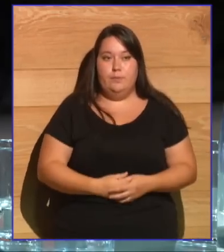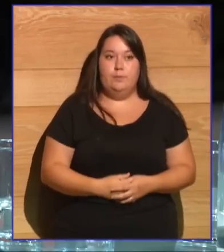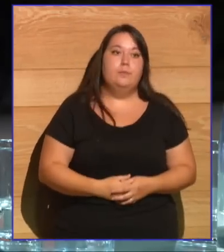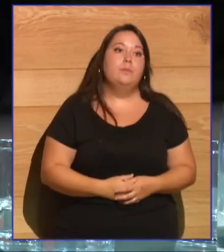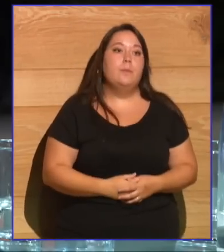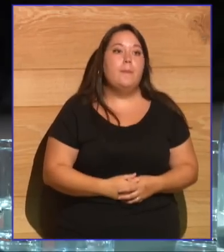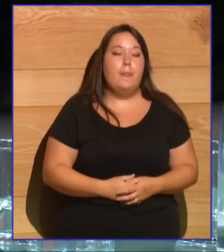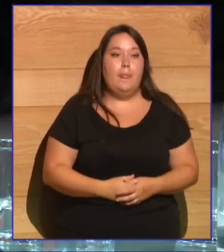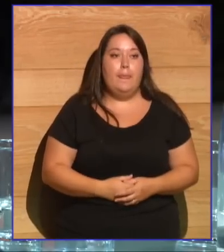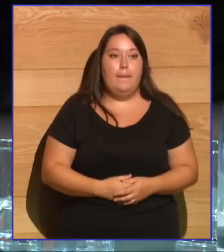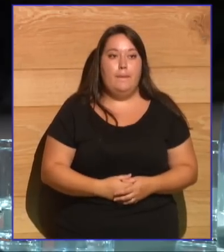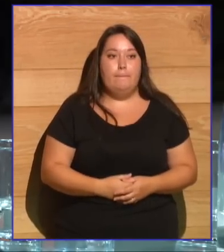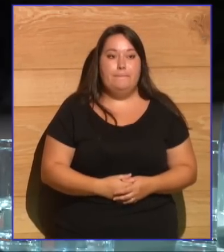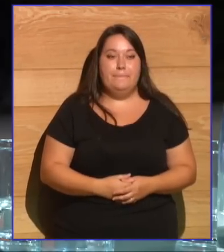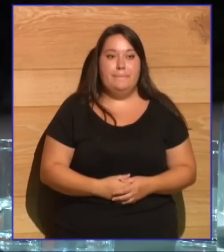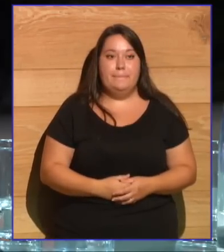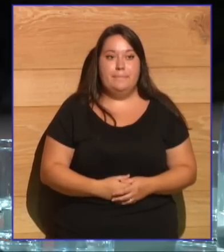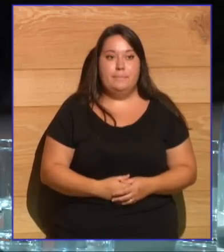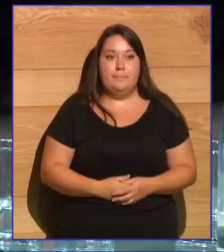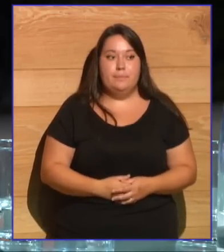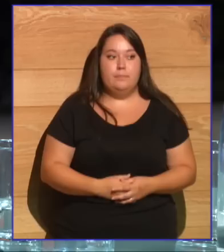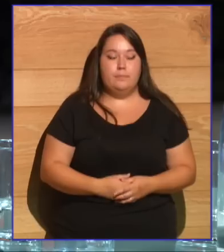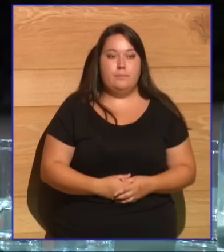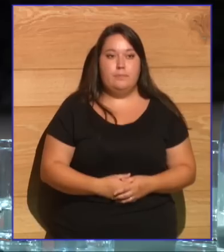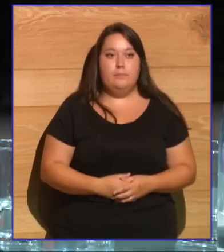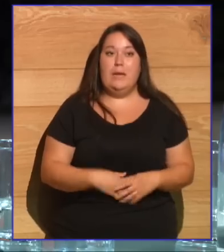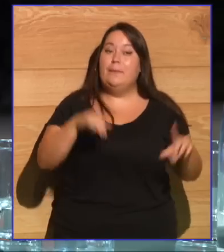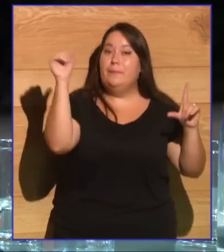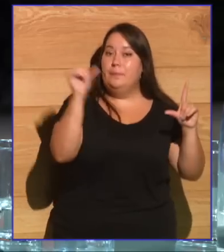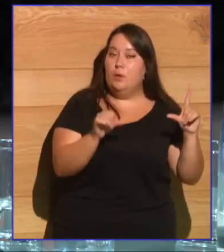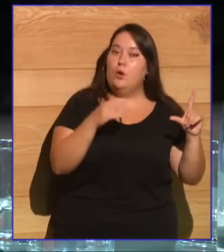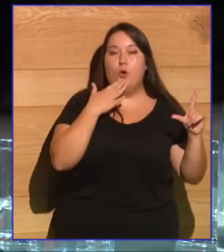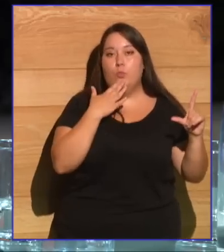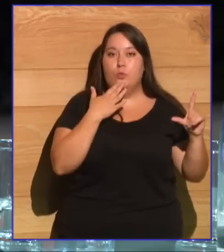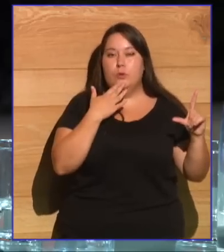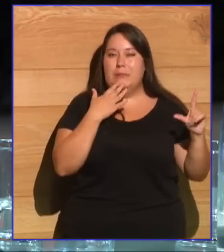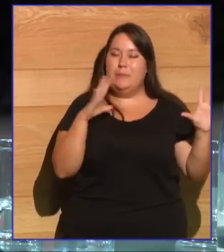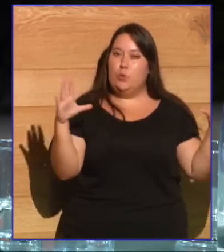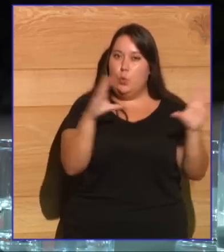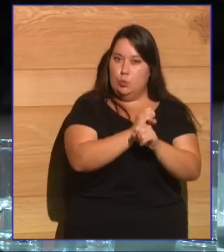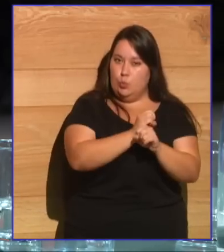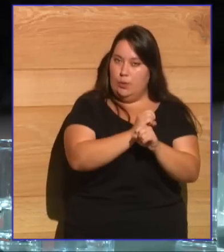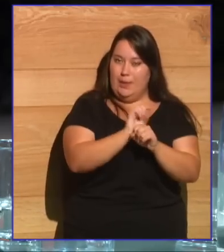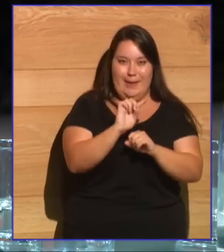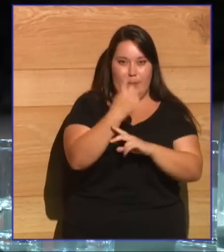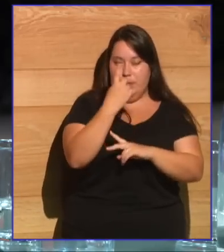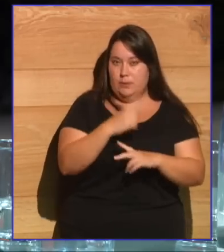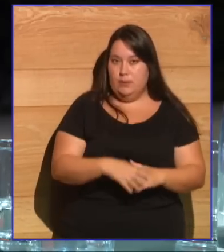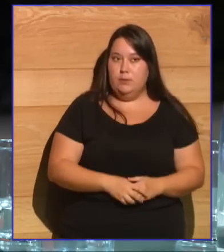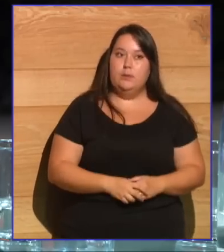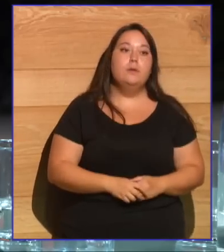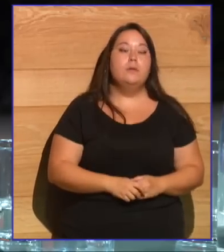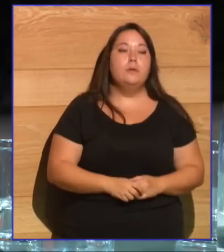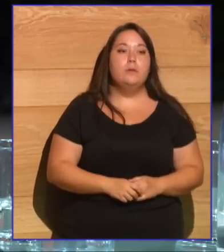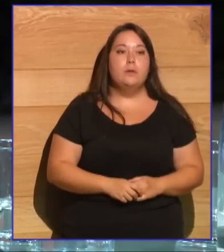que os parece la película siempre se habla de que es como la más oscura que después de en busca del arca